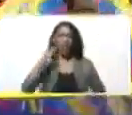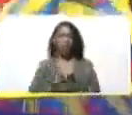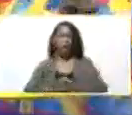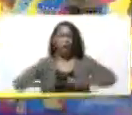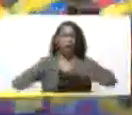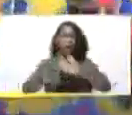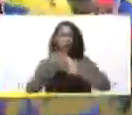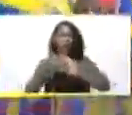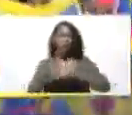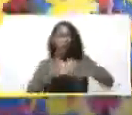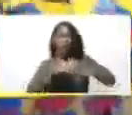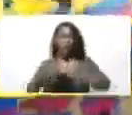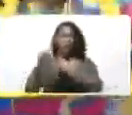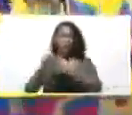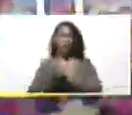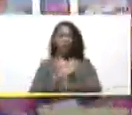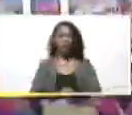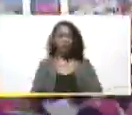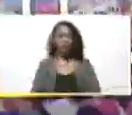contra el imperialismo!